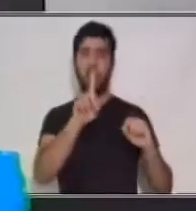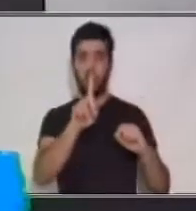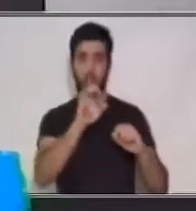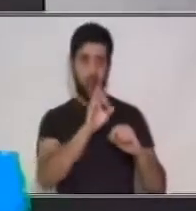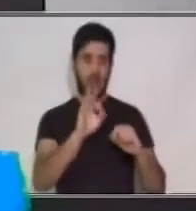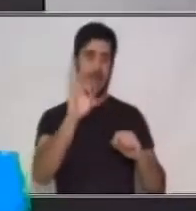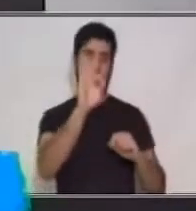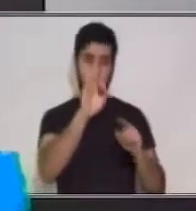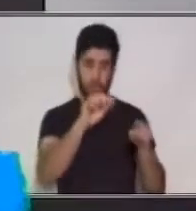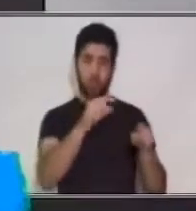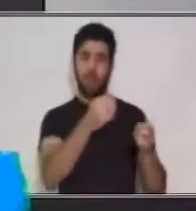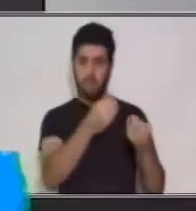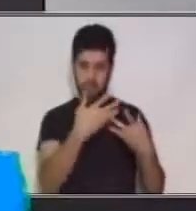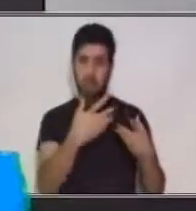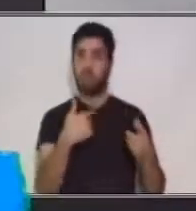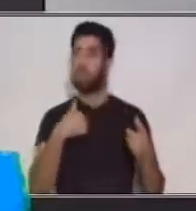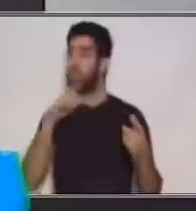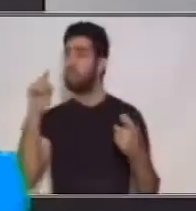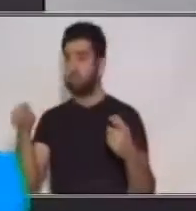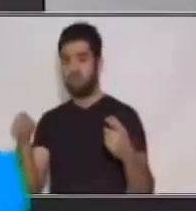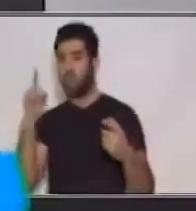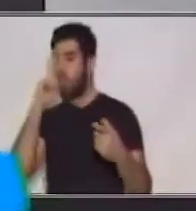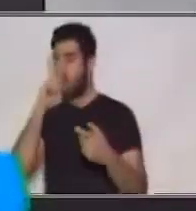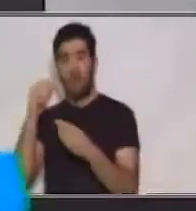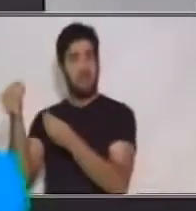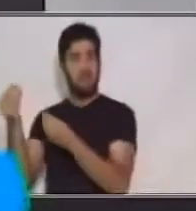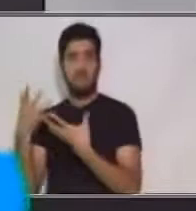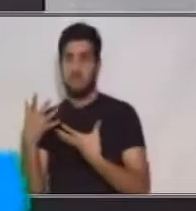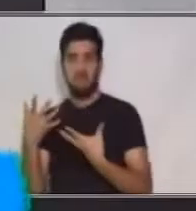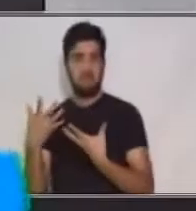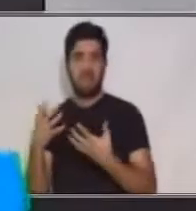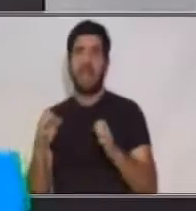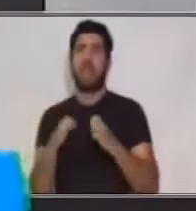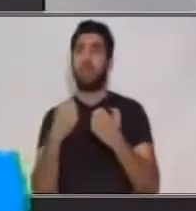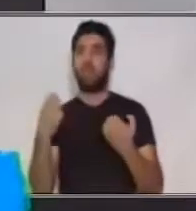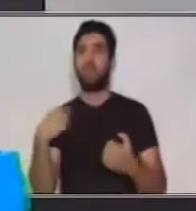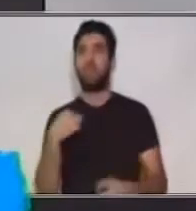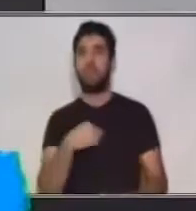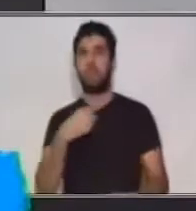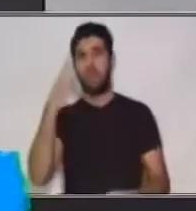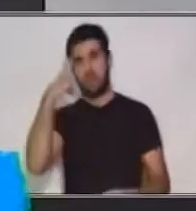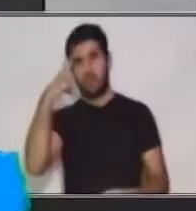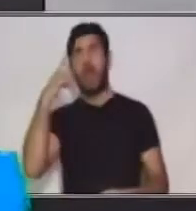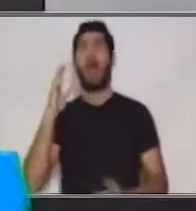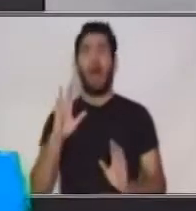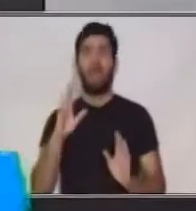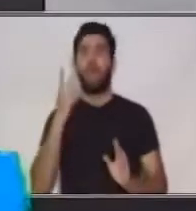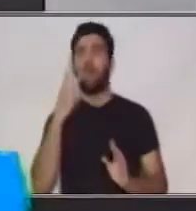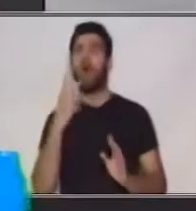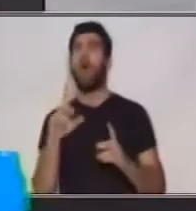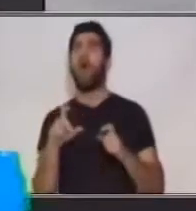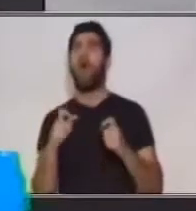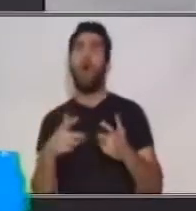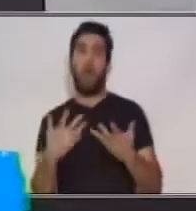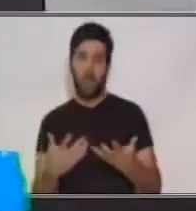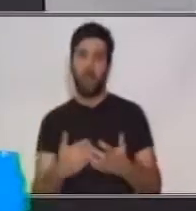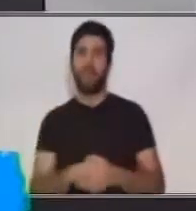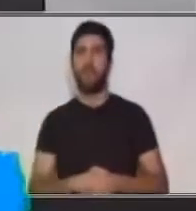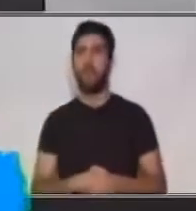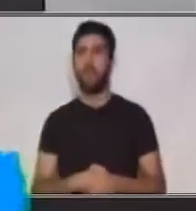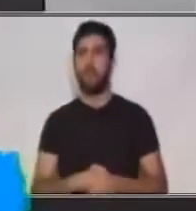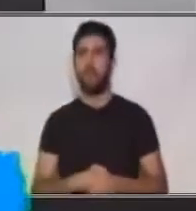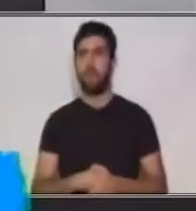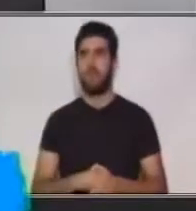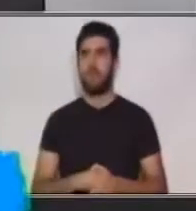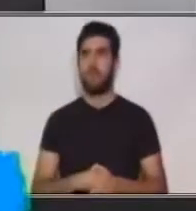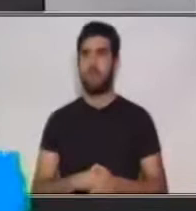porque en el otro triángulo no tengo nada de información. Entonces vengo y tomo mis postulados y entonces yo ya digo qué